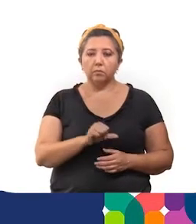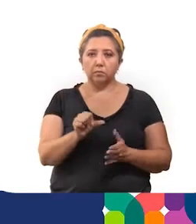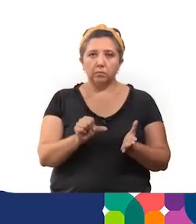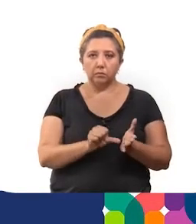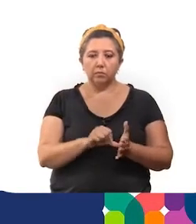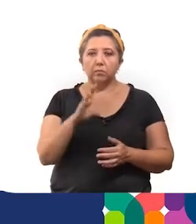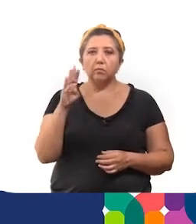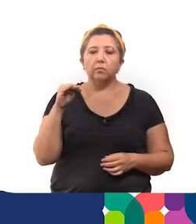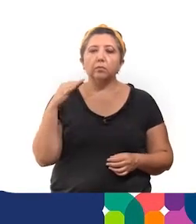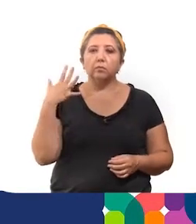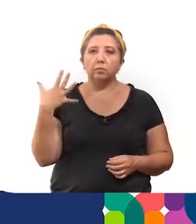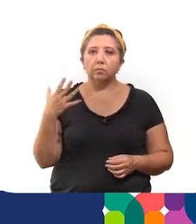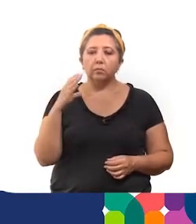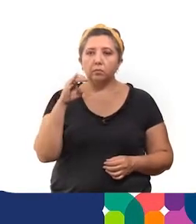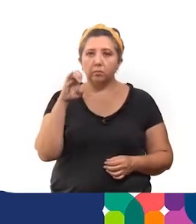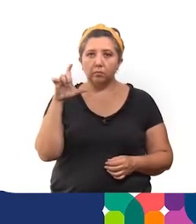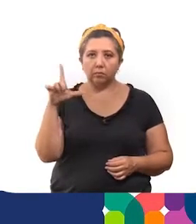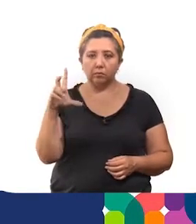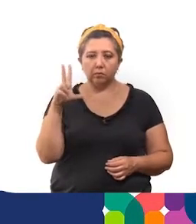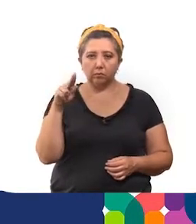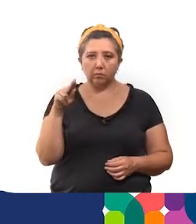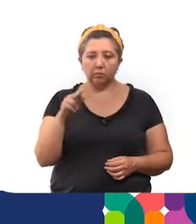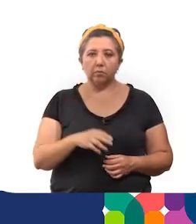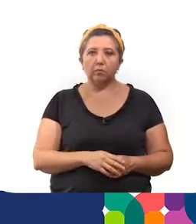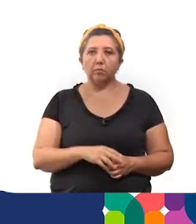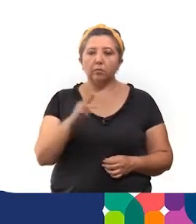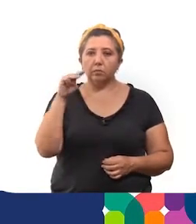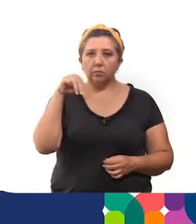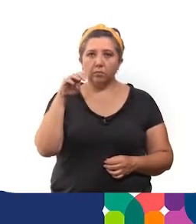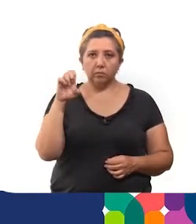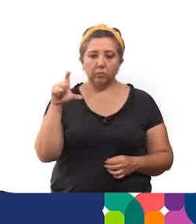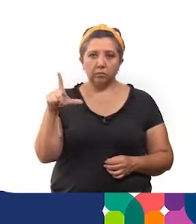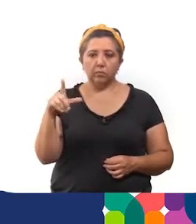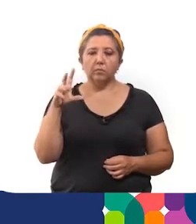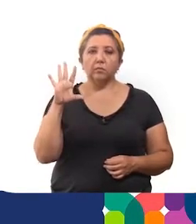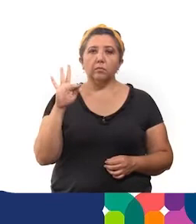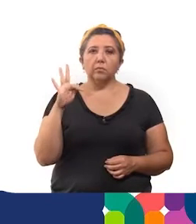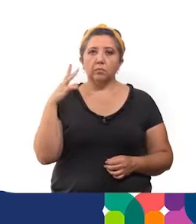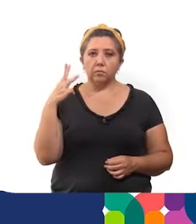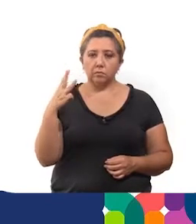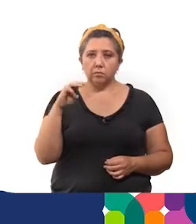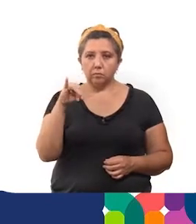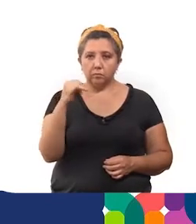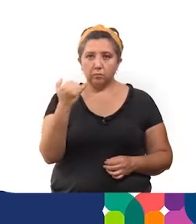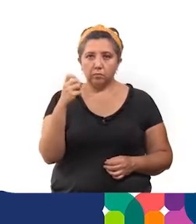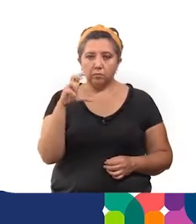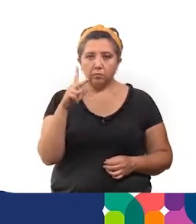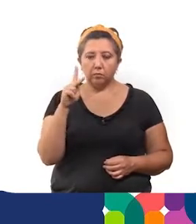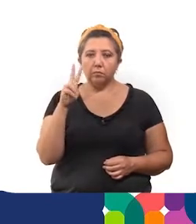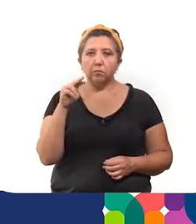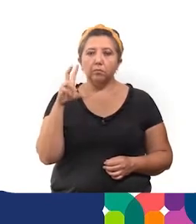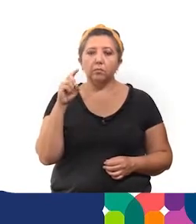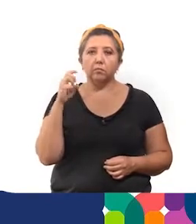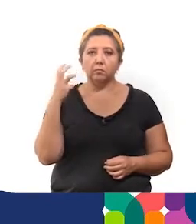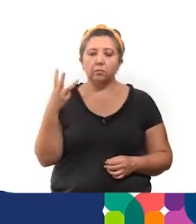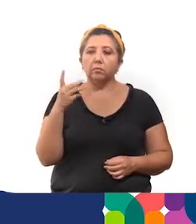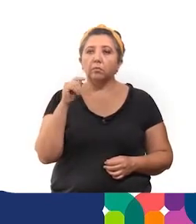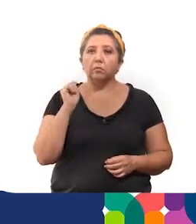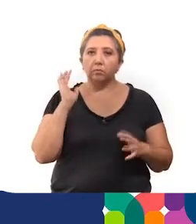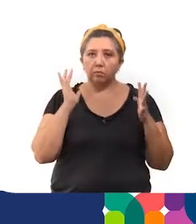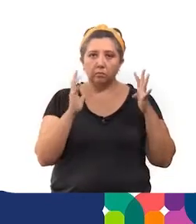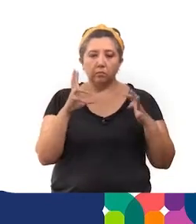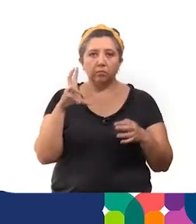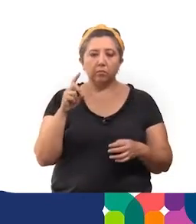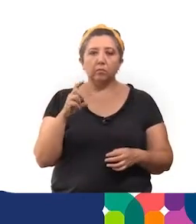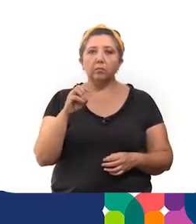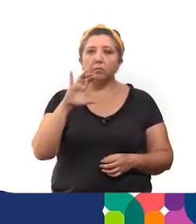Centro 95, Ciudad Cauquel 80, Mulsay 43, Mayapam 33, Francisco de Montejo